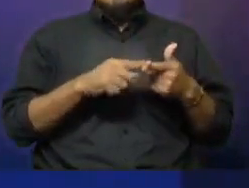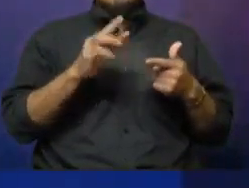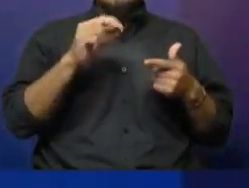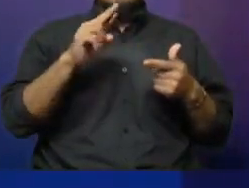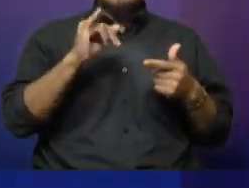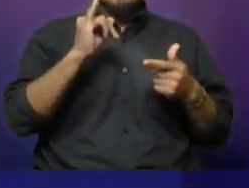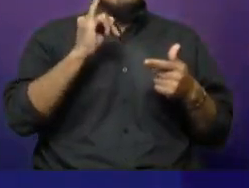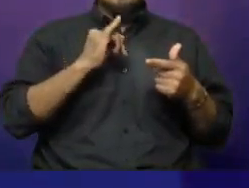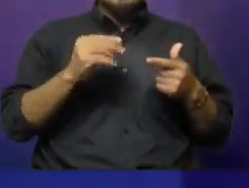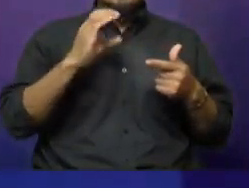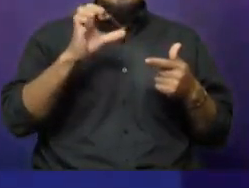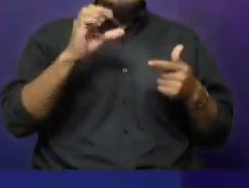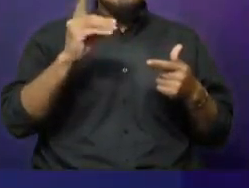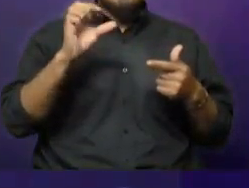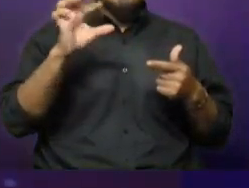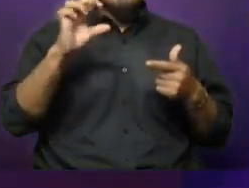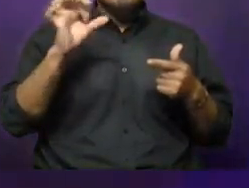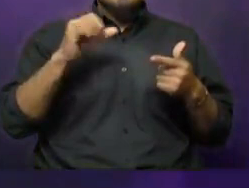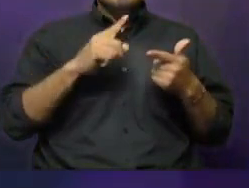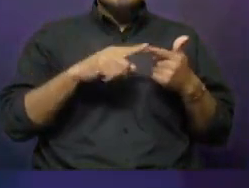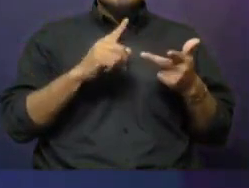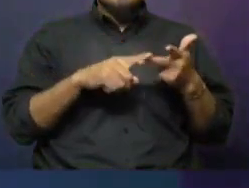Cedrés en la guitarra eléctrica. ¿El Rui? Sí, el Rui. Mirá.